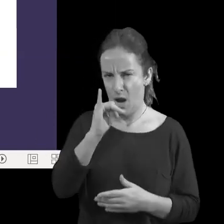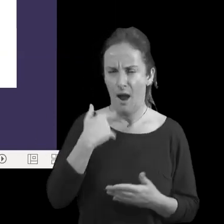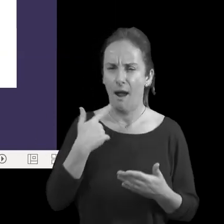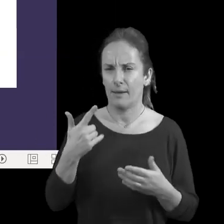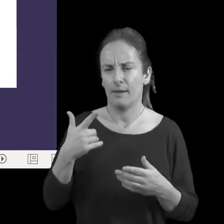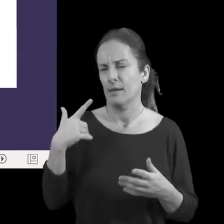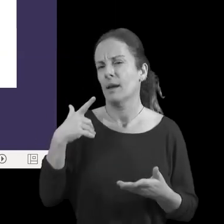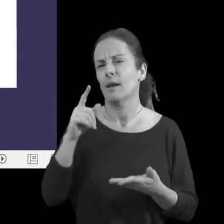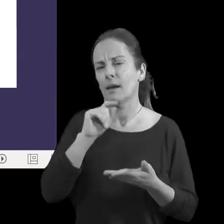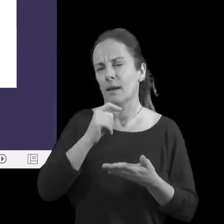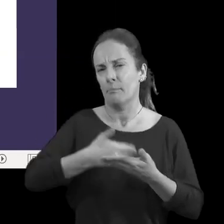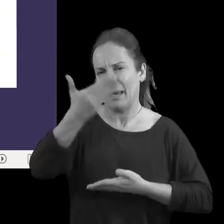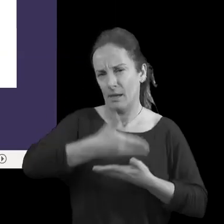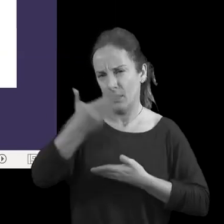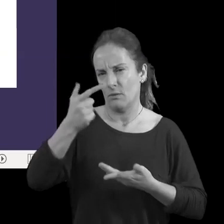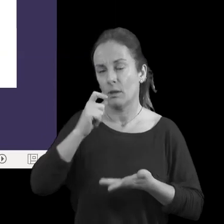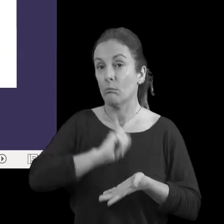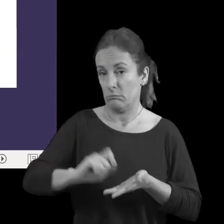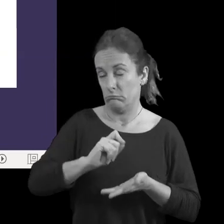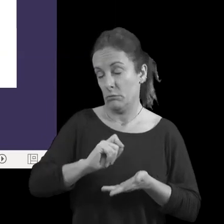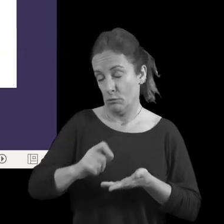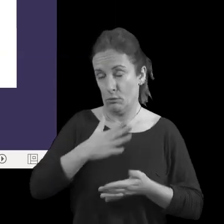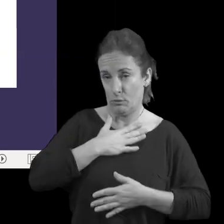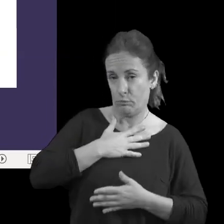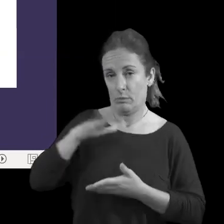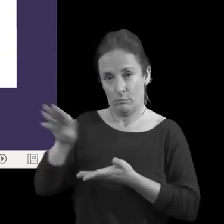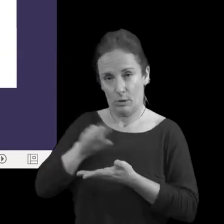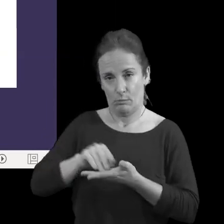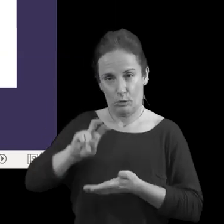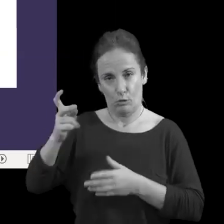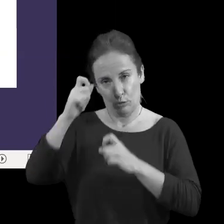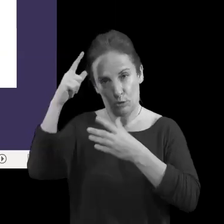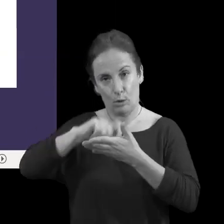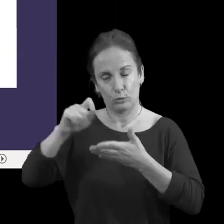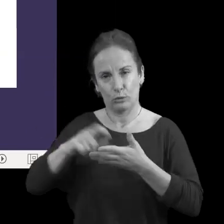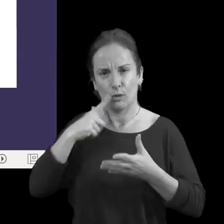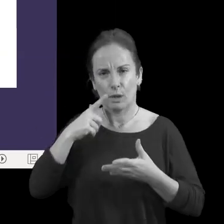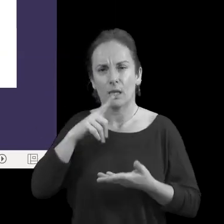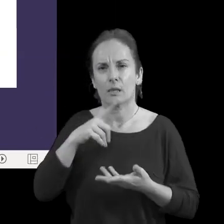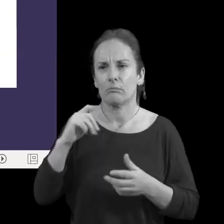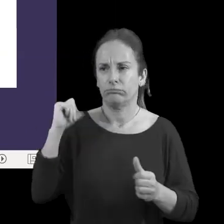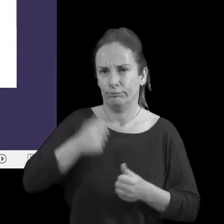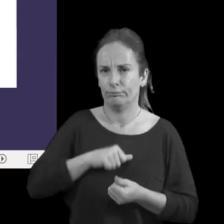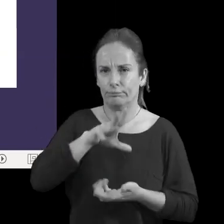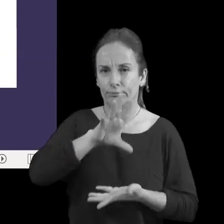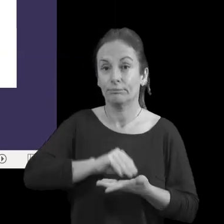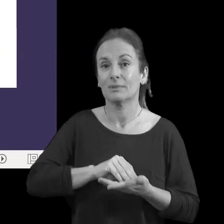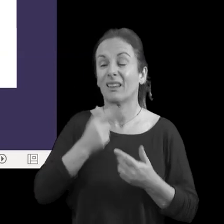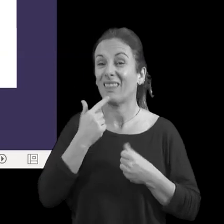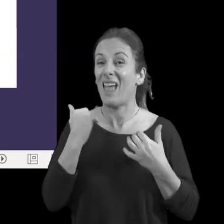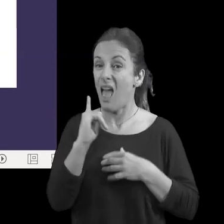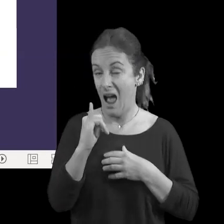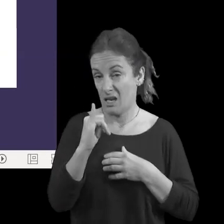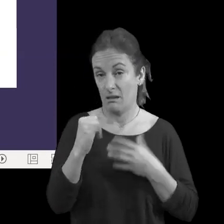que he ido manejando en los últimos tiempos en los que veo, dependiendo de los estudios, hablan de un 60 o un 70% de personas,